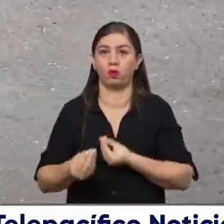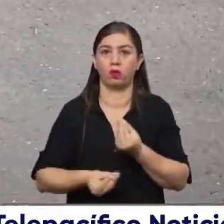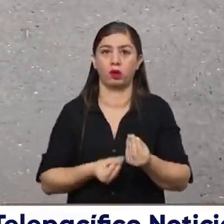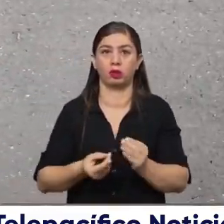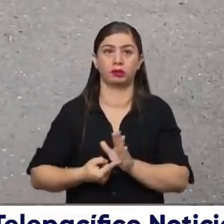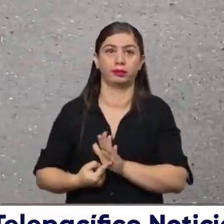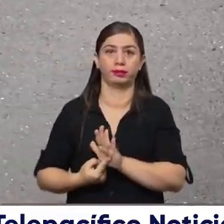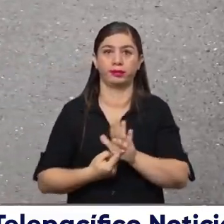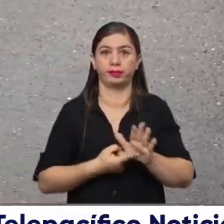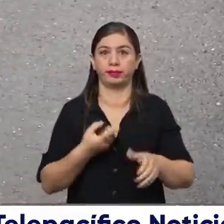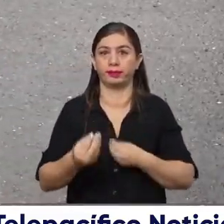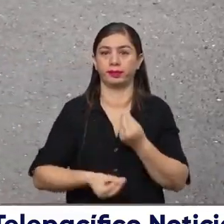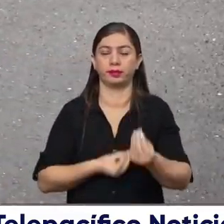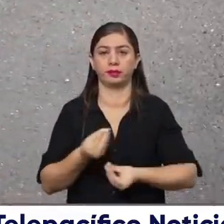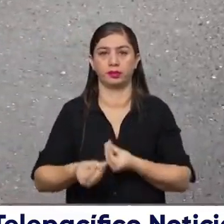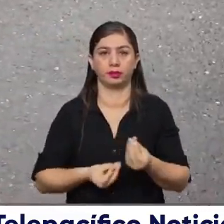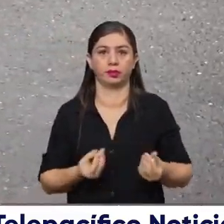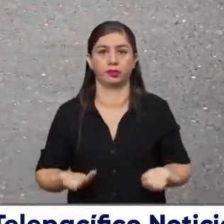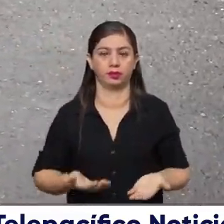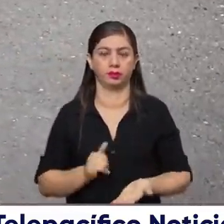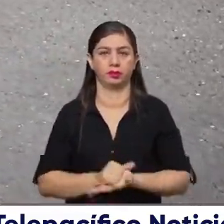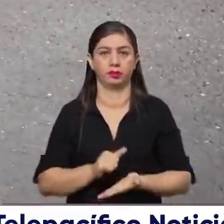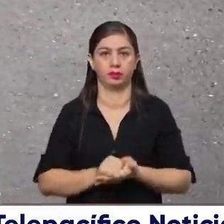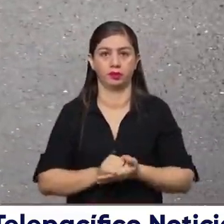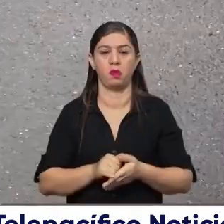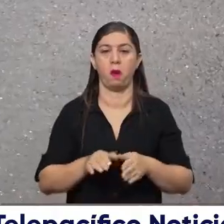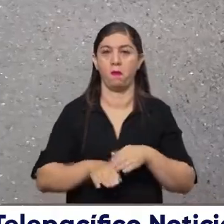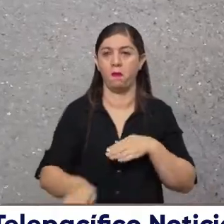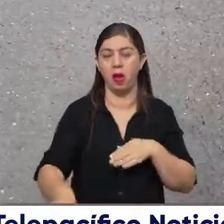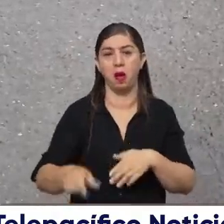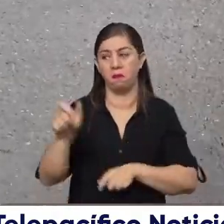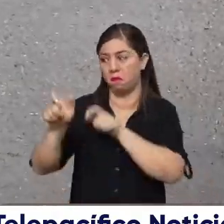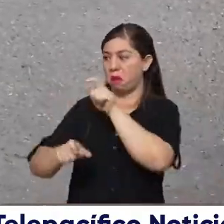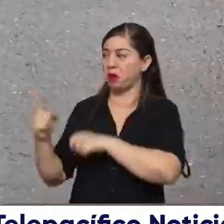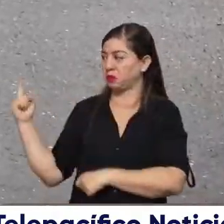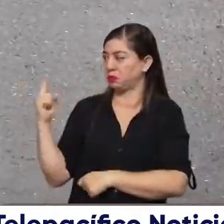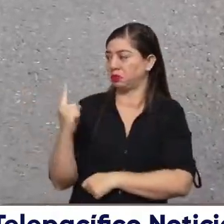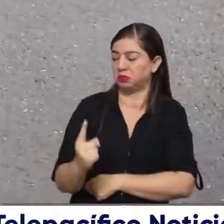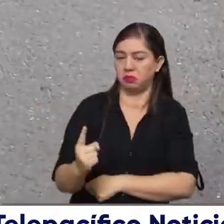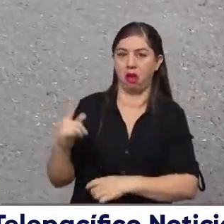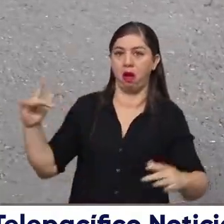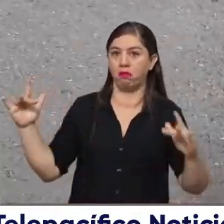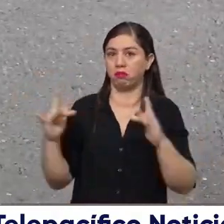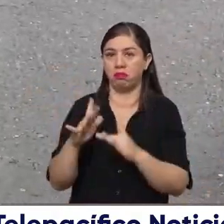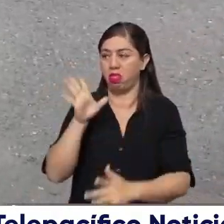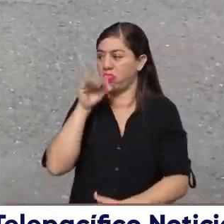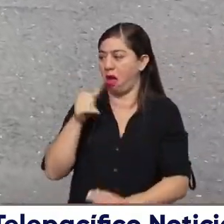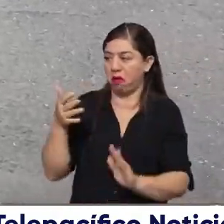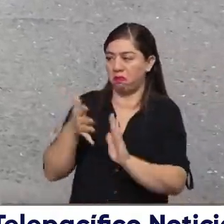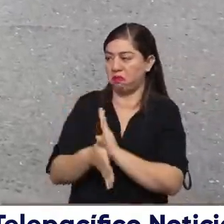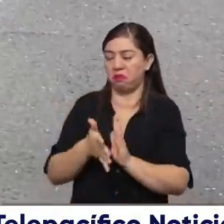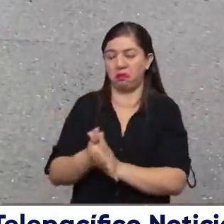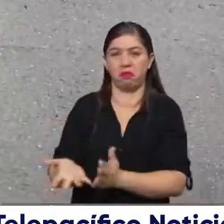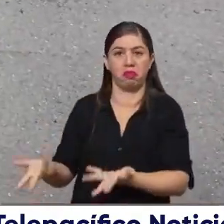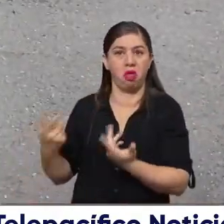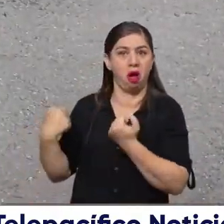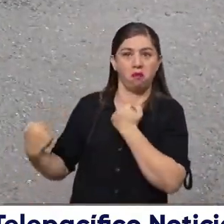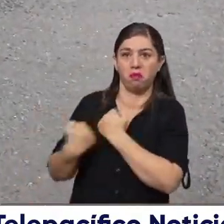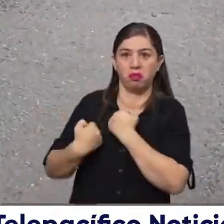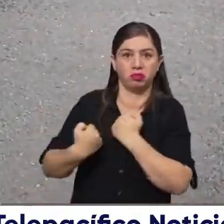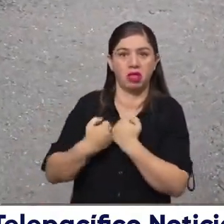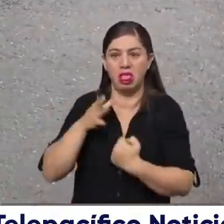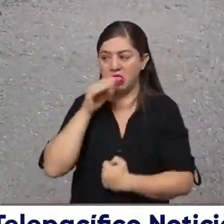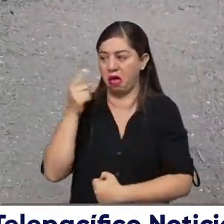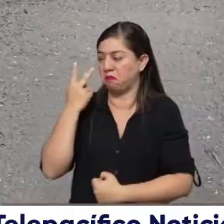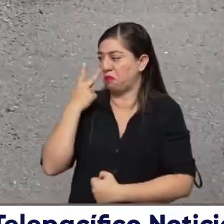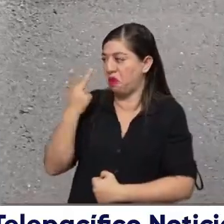respeten pero realmente secretaria de movilidad ni ningún funcionario correspondiente se ha pronunciado no hemos visto que se esté